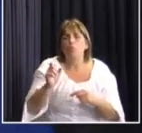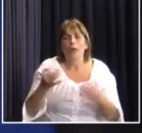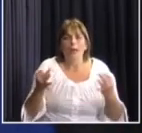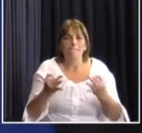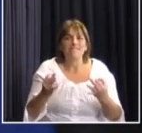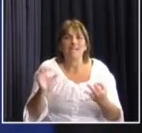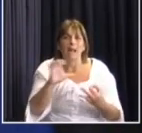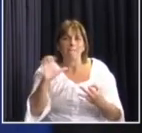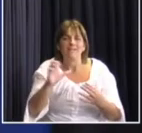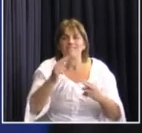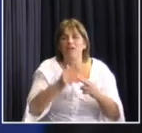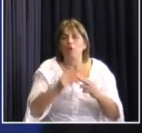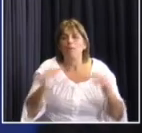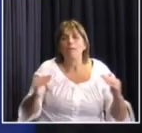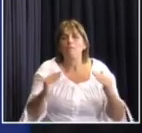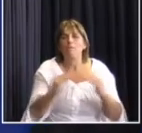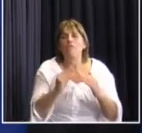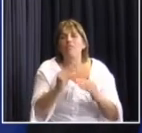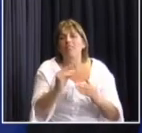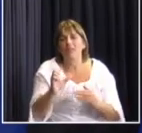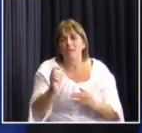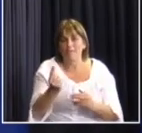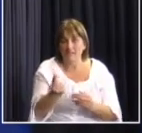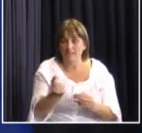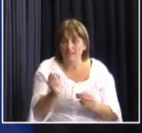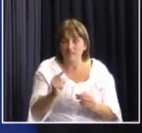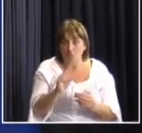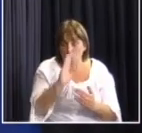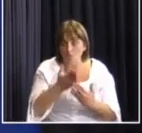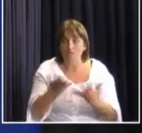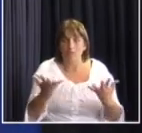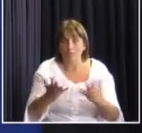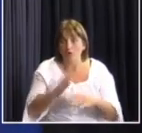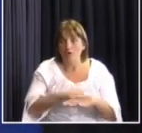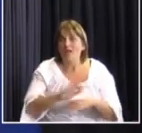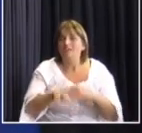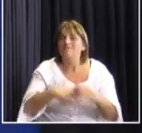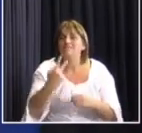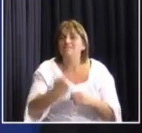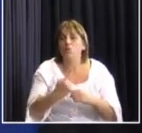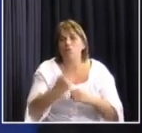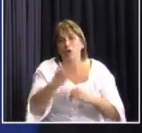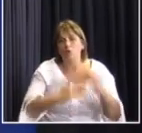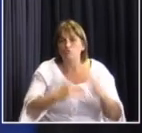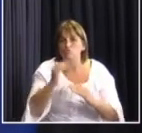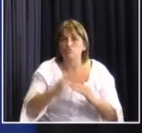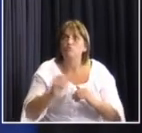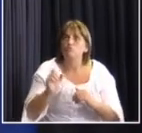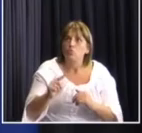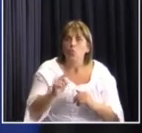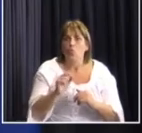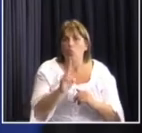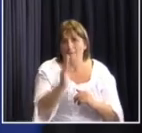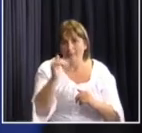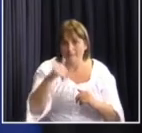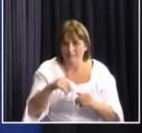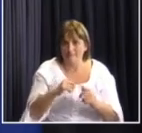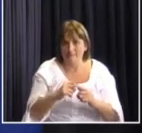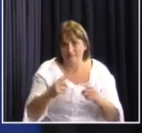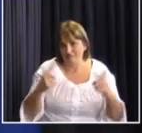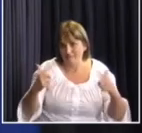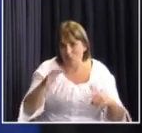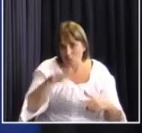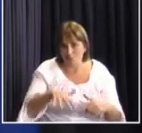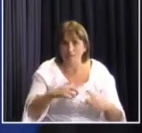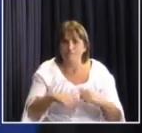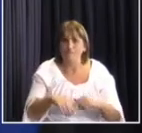y llegado a esta esta última instancia que es la posibilidad una segunda de una segunda planta nunca estuvimos de